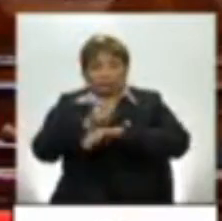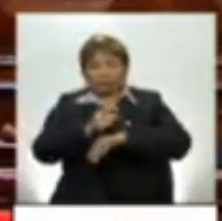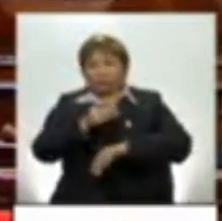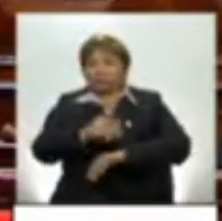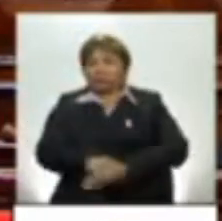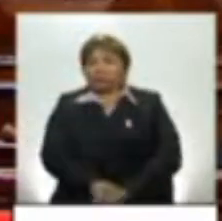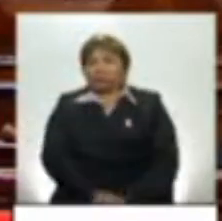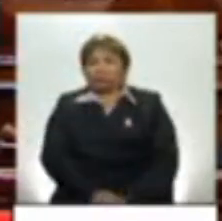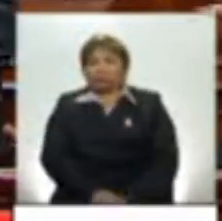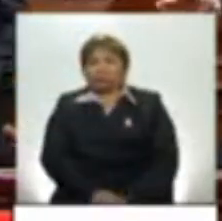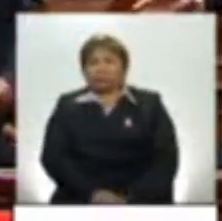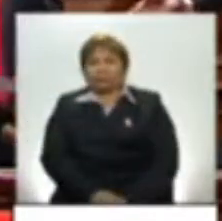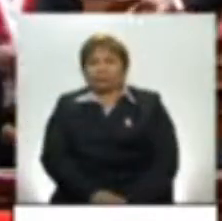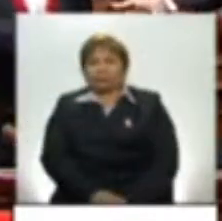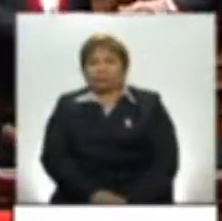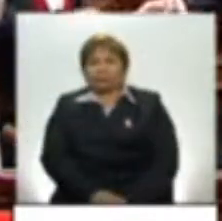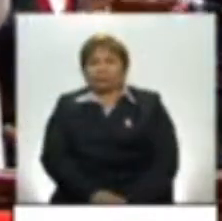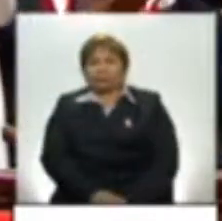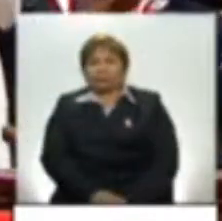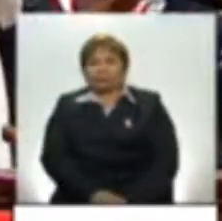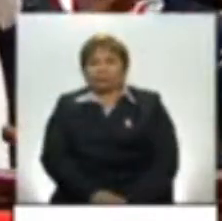lo demanden.